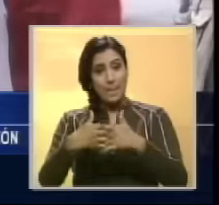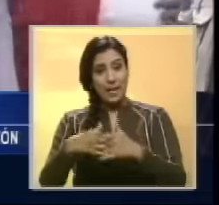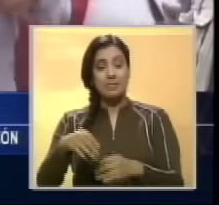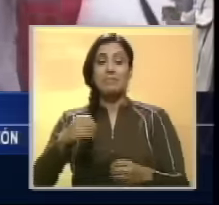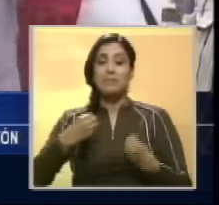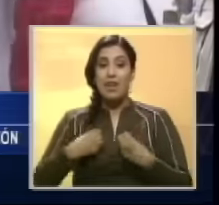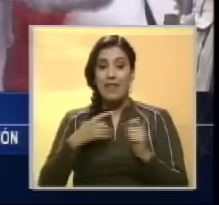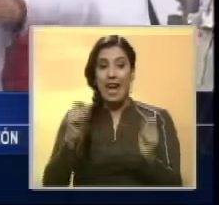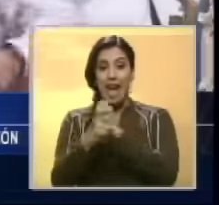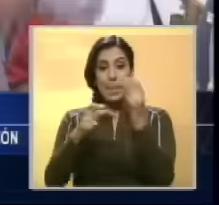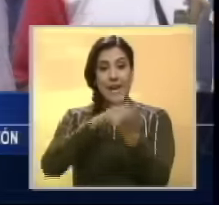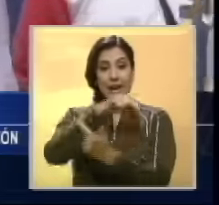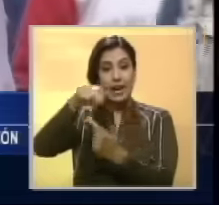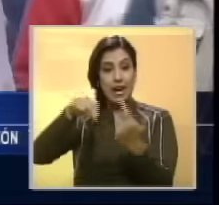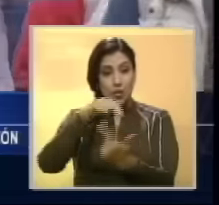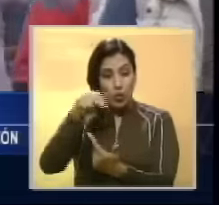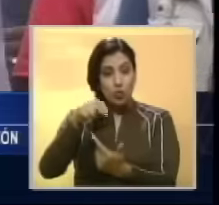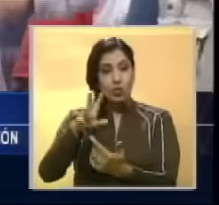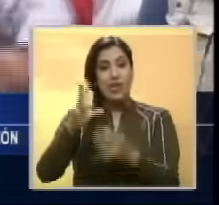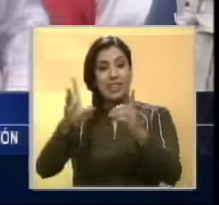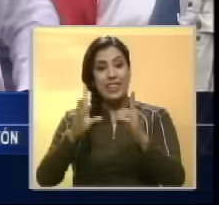comi la